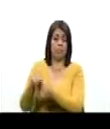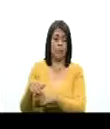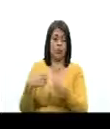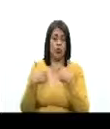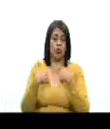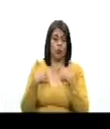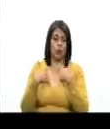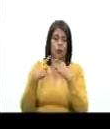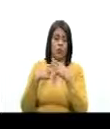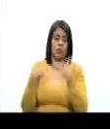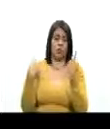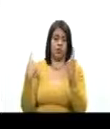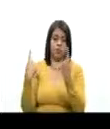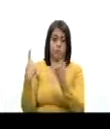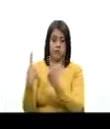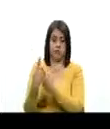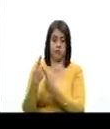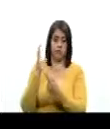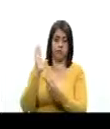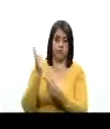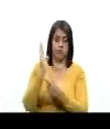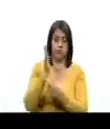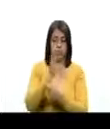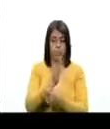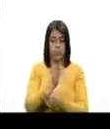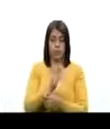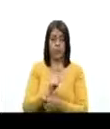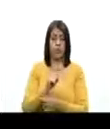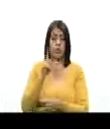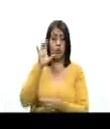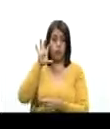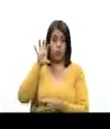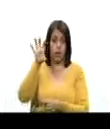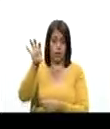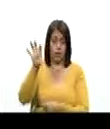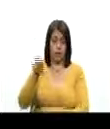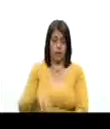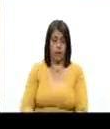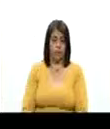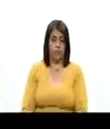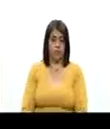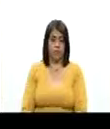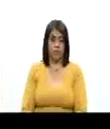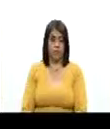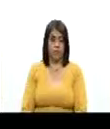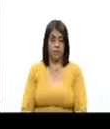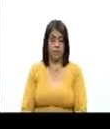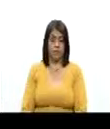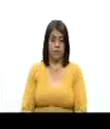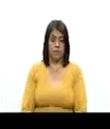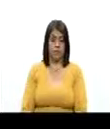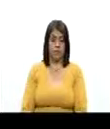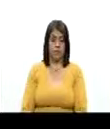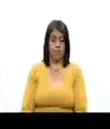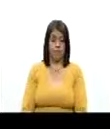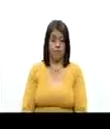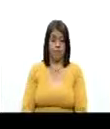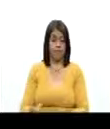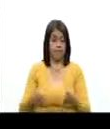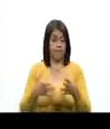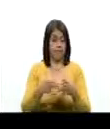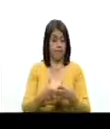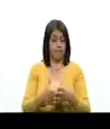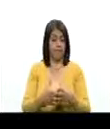asediado. Somos un país al que los buitres y